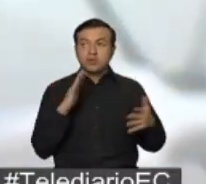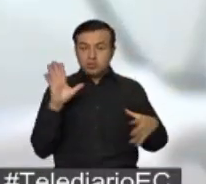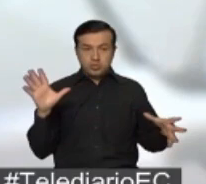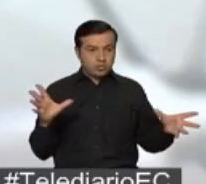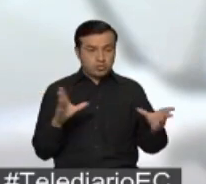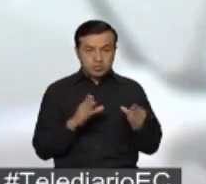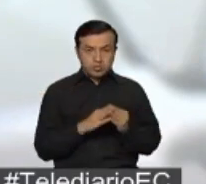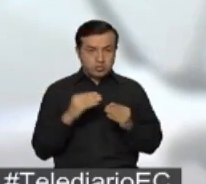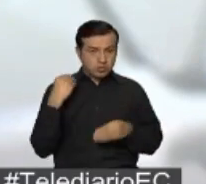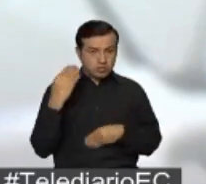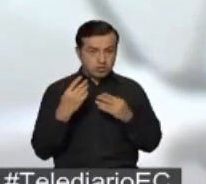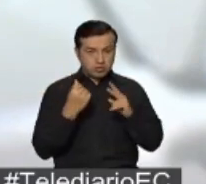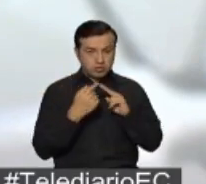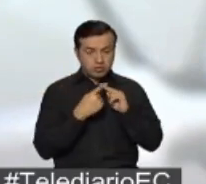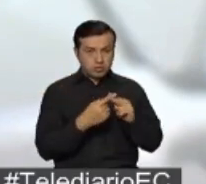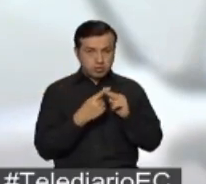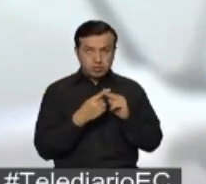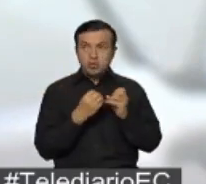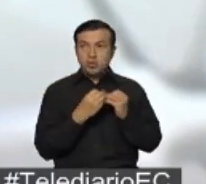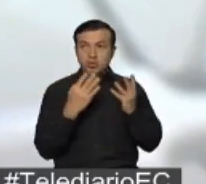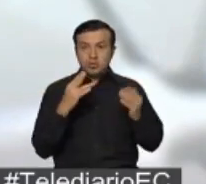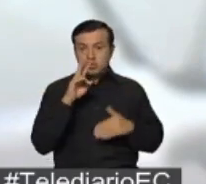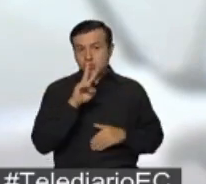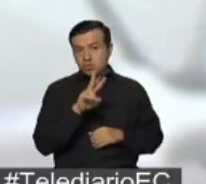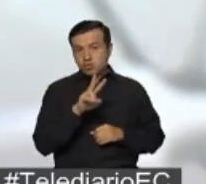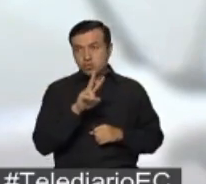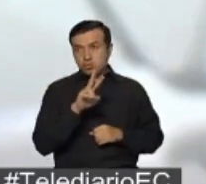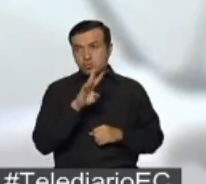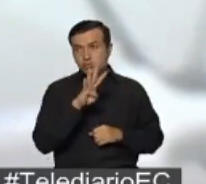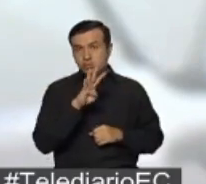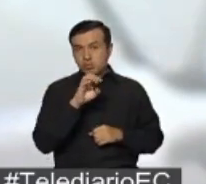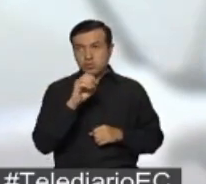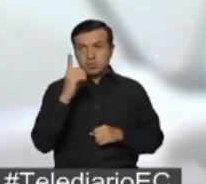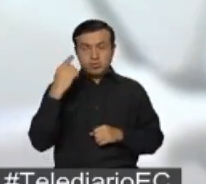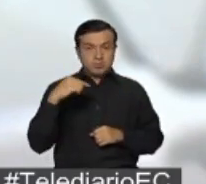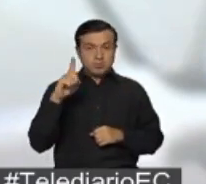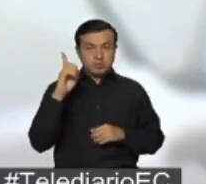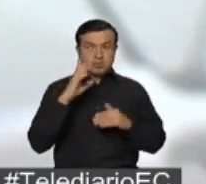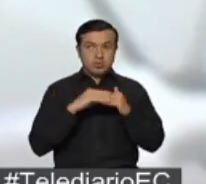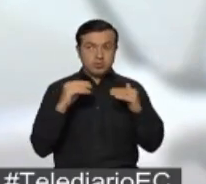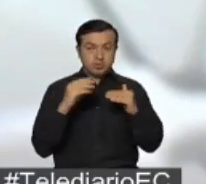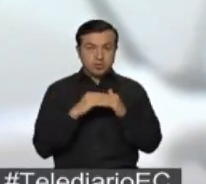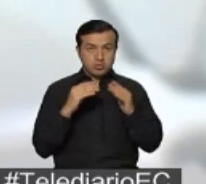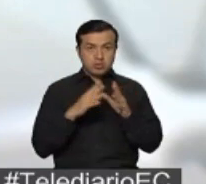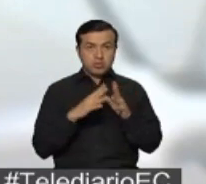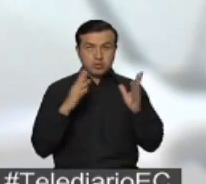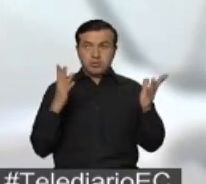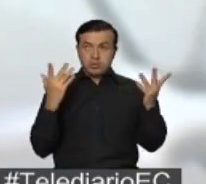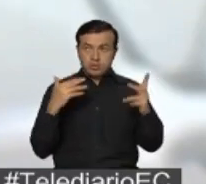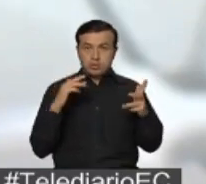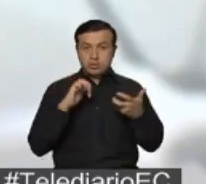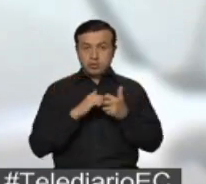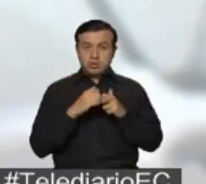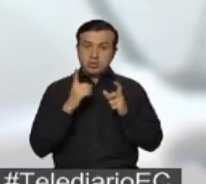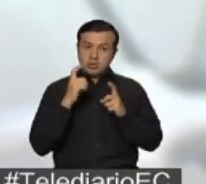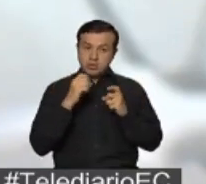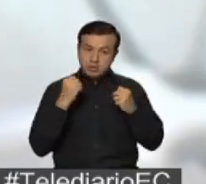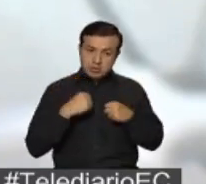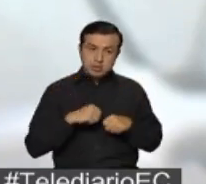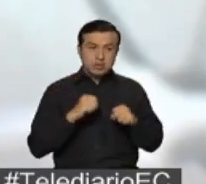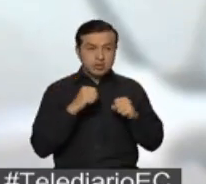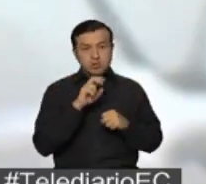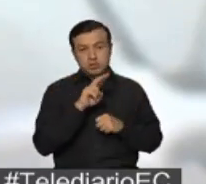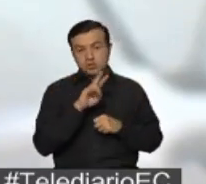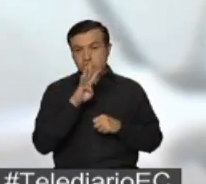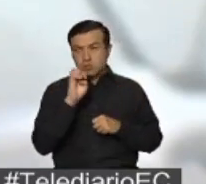todos nuestros productos y servicios de 240 millones de dólares a pesar de todo este esfuerzo que estamos haciendo